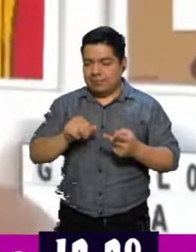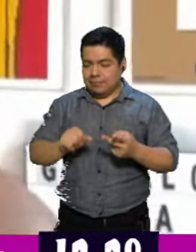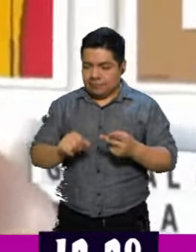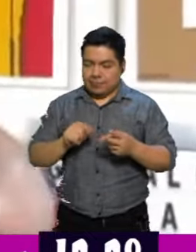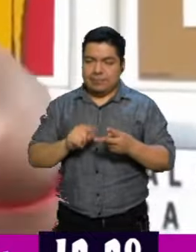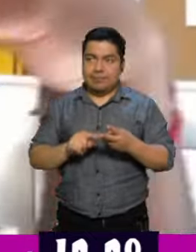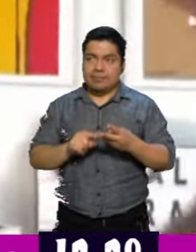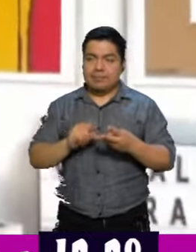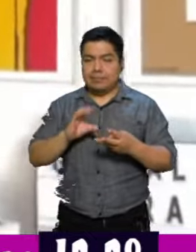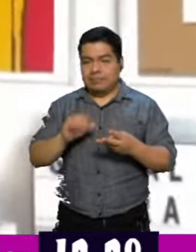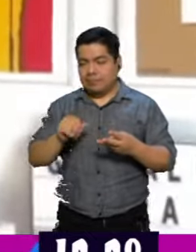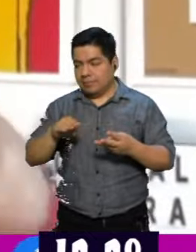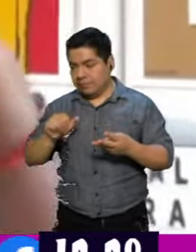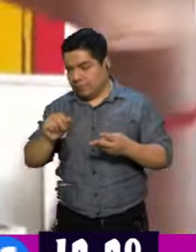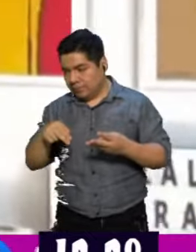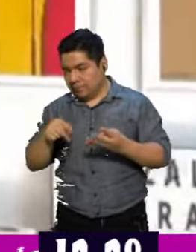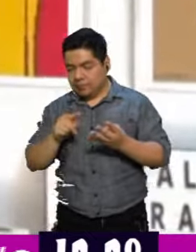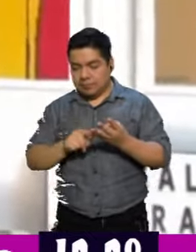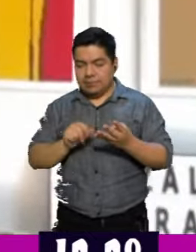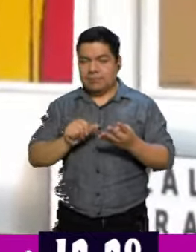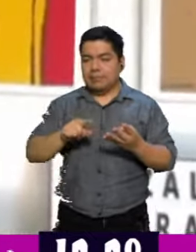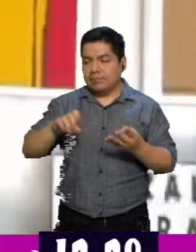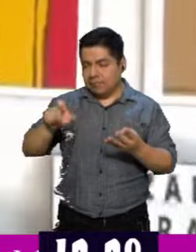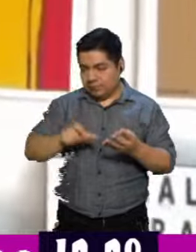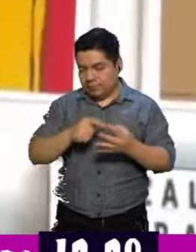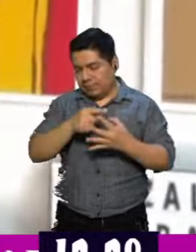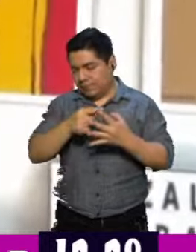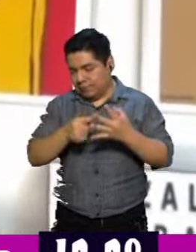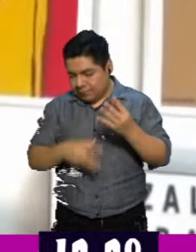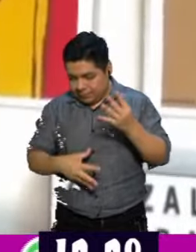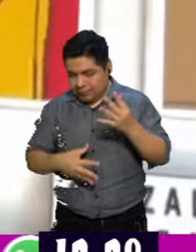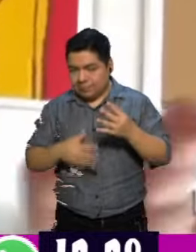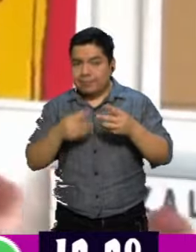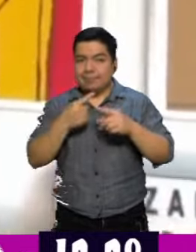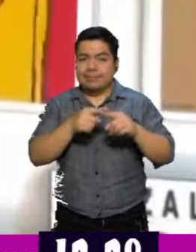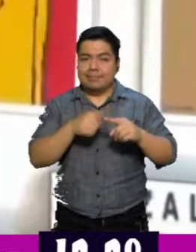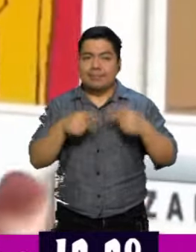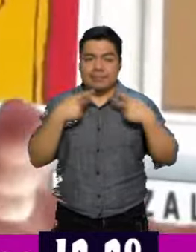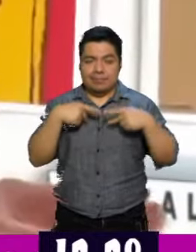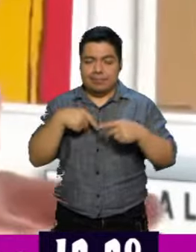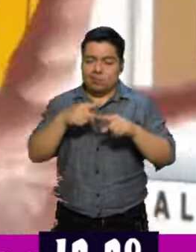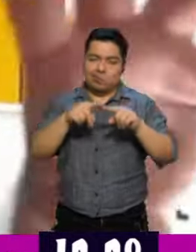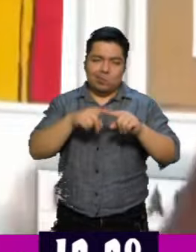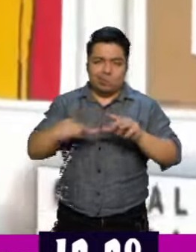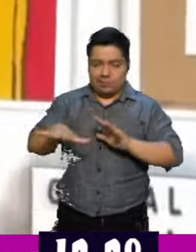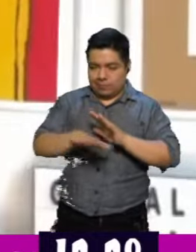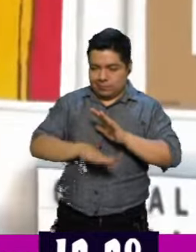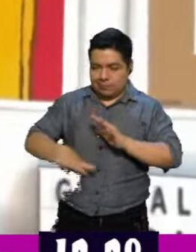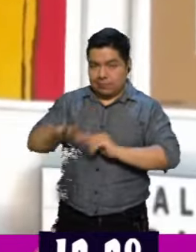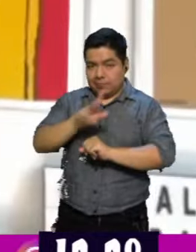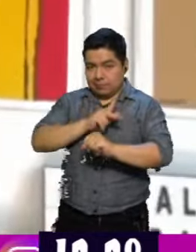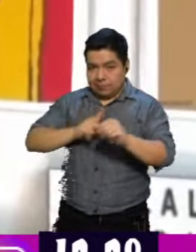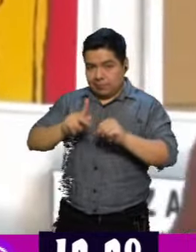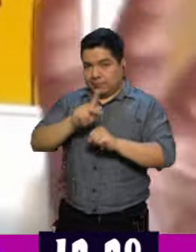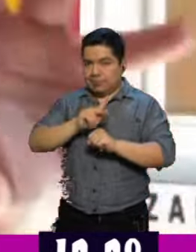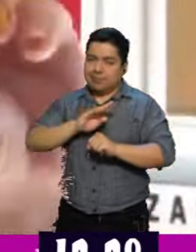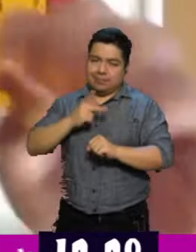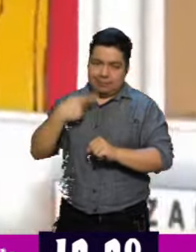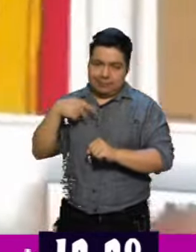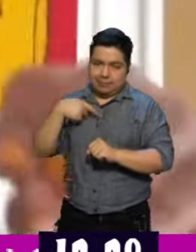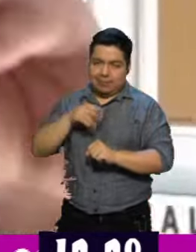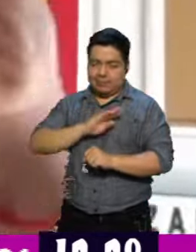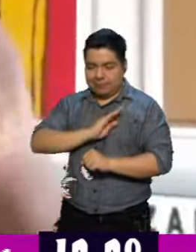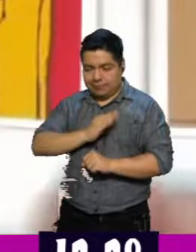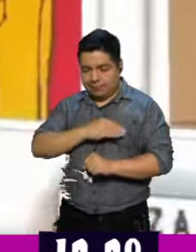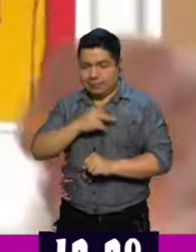Bayona, Carmen Maura, Alex de la Iglesia. Hay un montón de personajes de todo el planeta de habla hispana con los